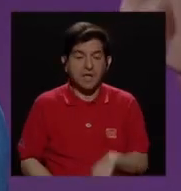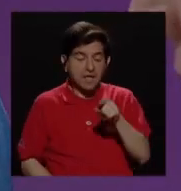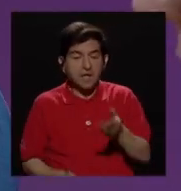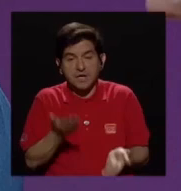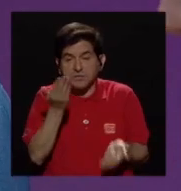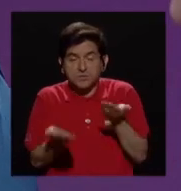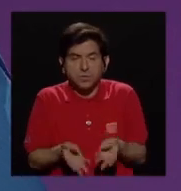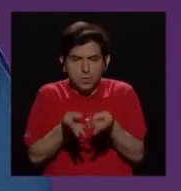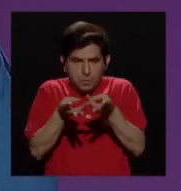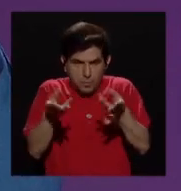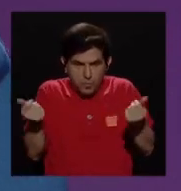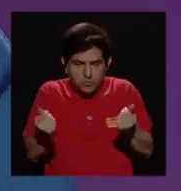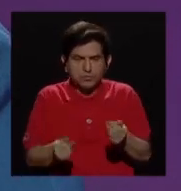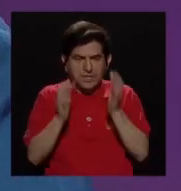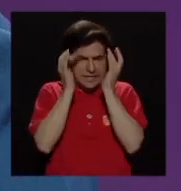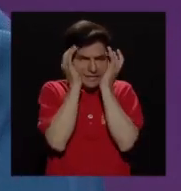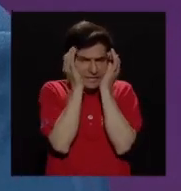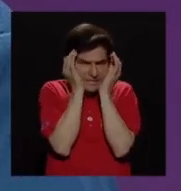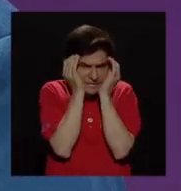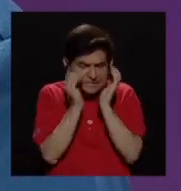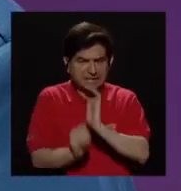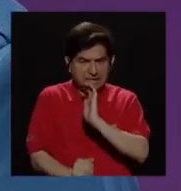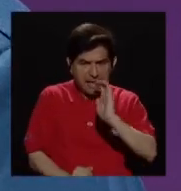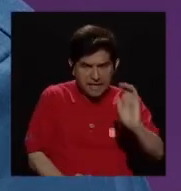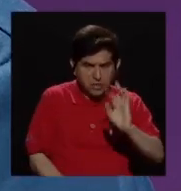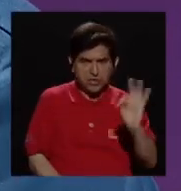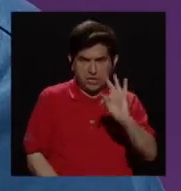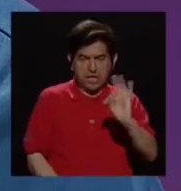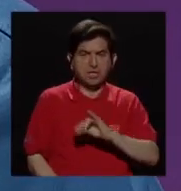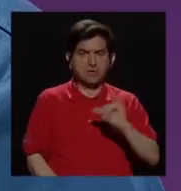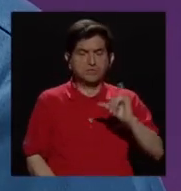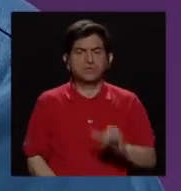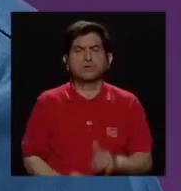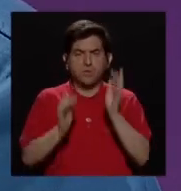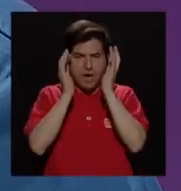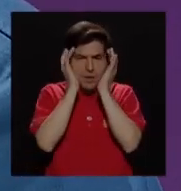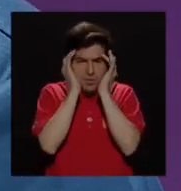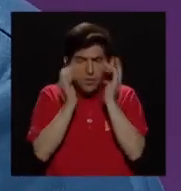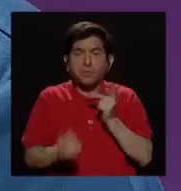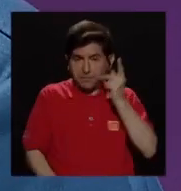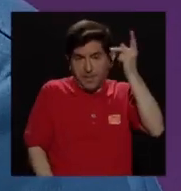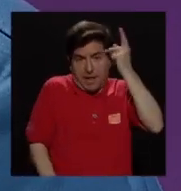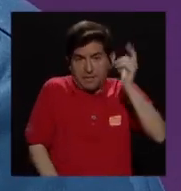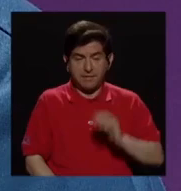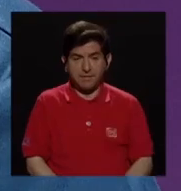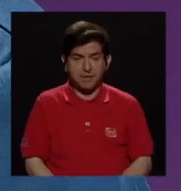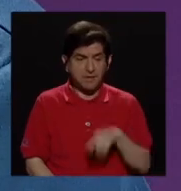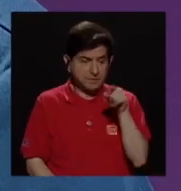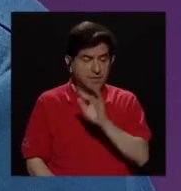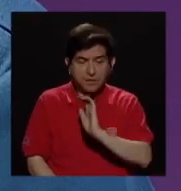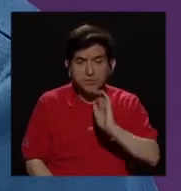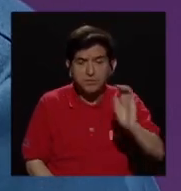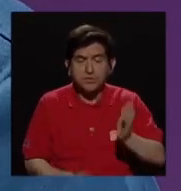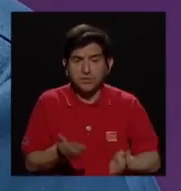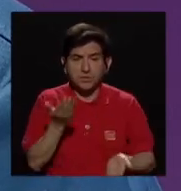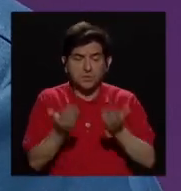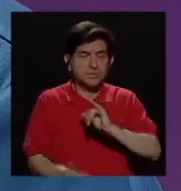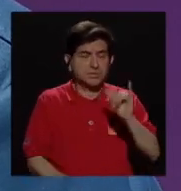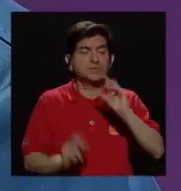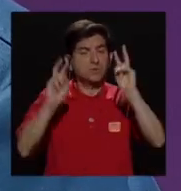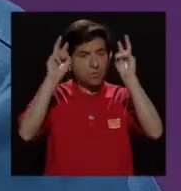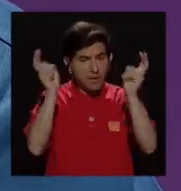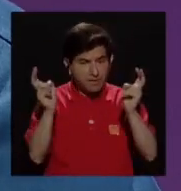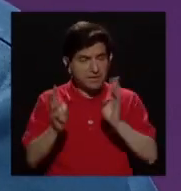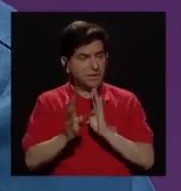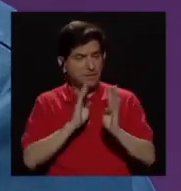digamos, no solo angustia en los niños y niñas trans, sino también angustia en los padres de estas criaturas, que también es un tema que